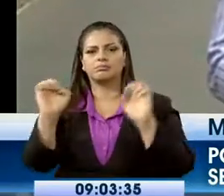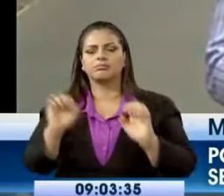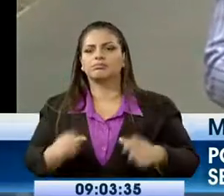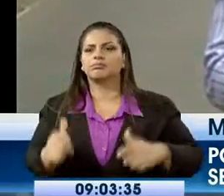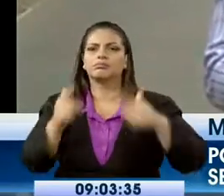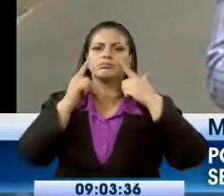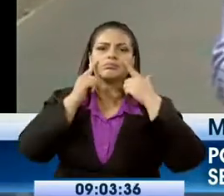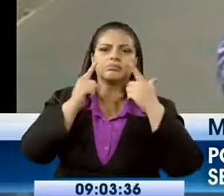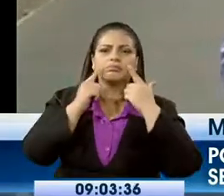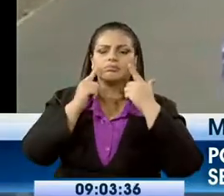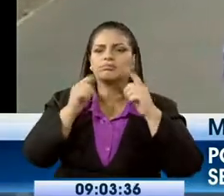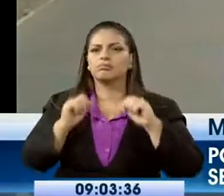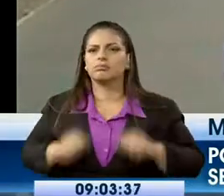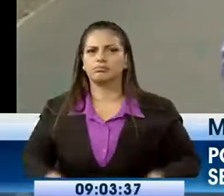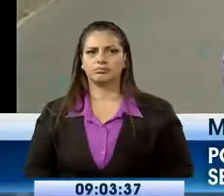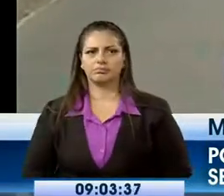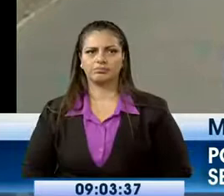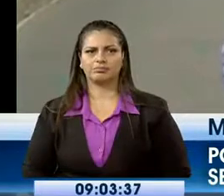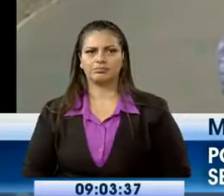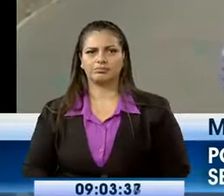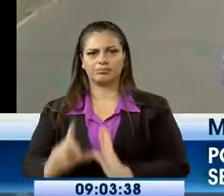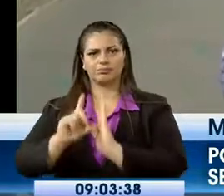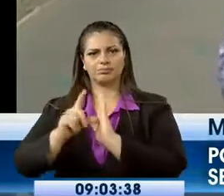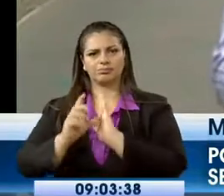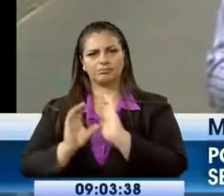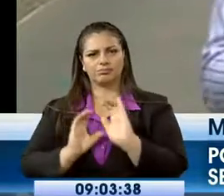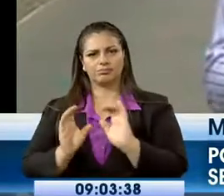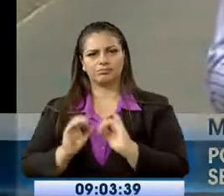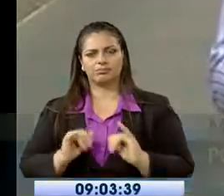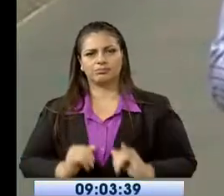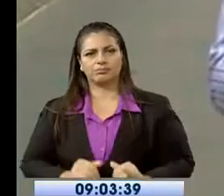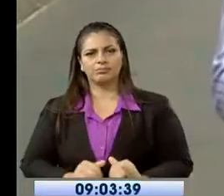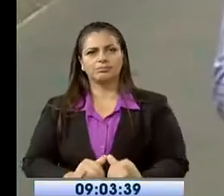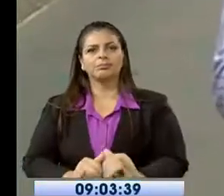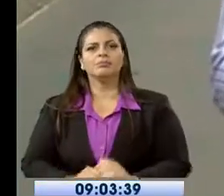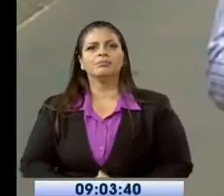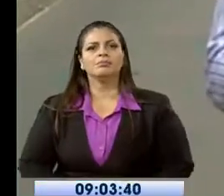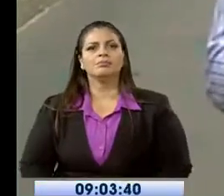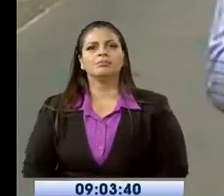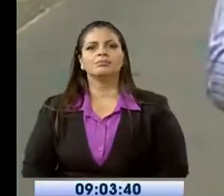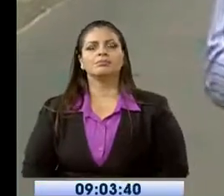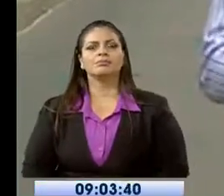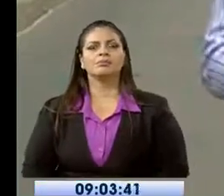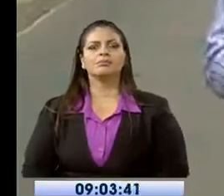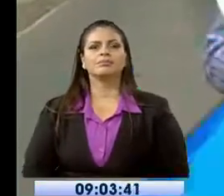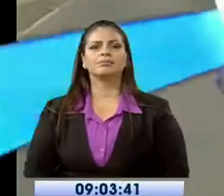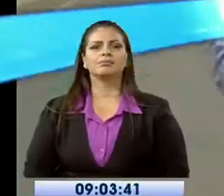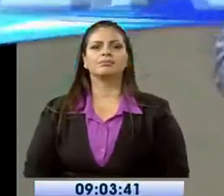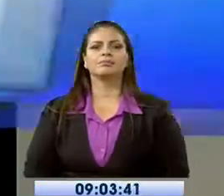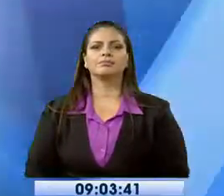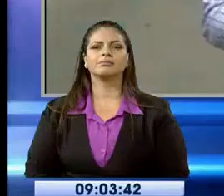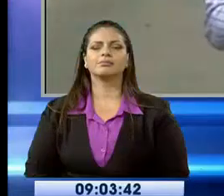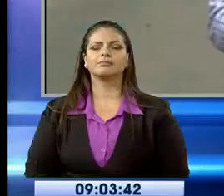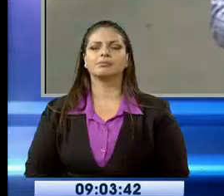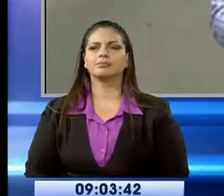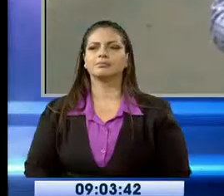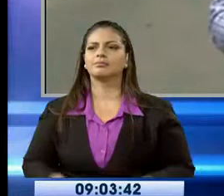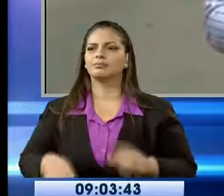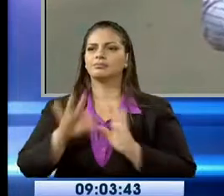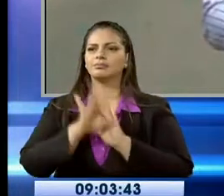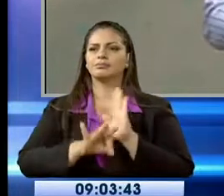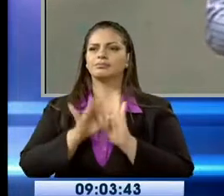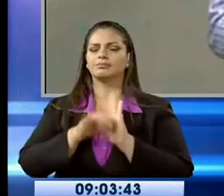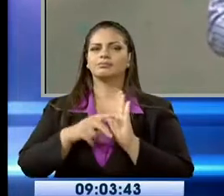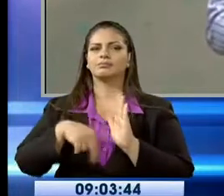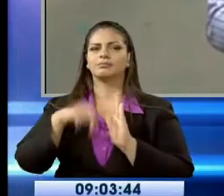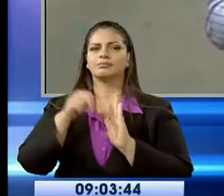por acá en este sector. Más adelante nos vamos a enlazar y vamos a tocar otros temas, otros problemas que nos han denunciado los habitantes de este punto de la Florida Norte,